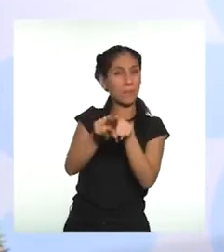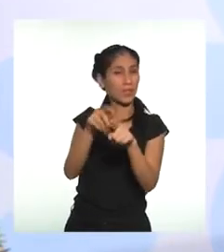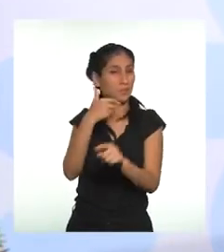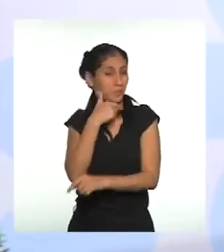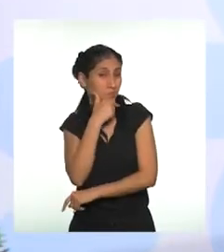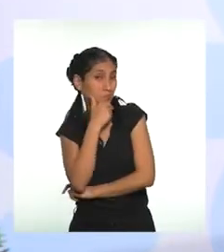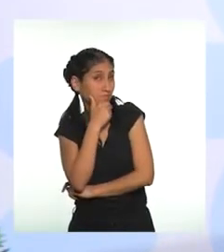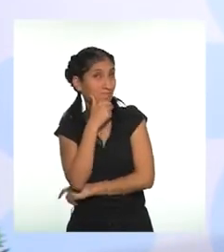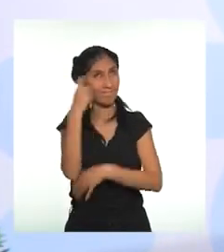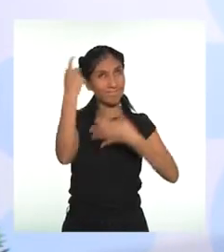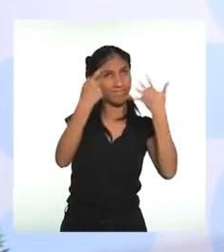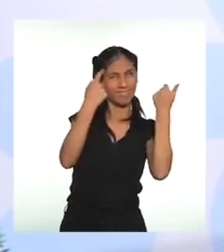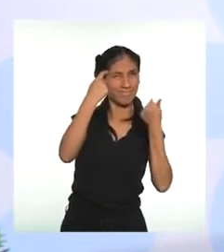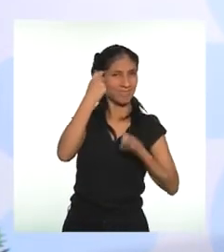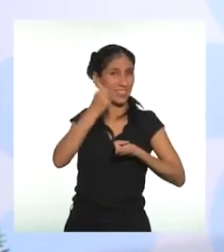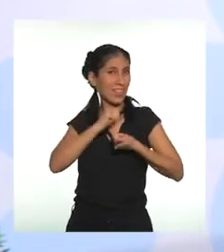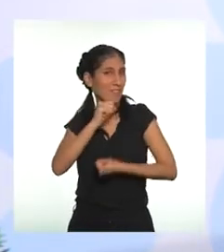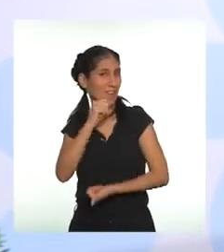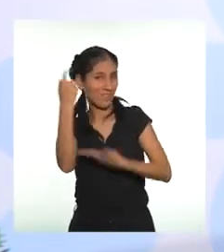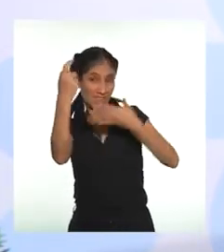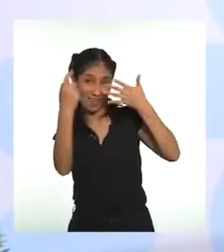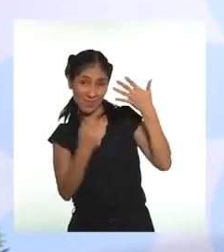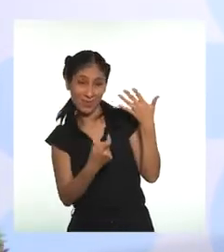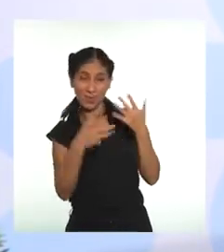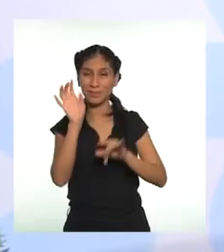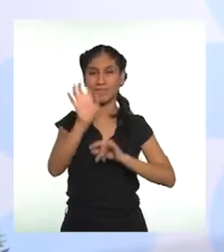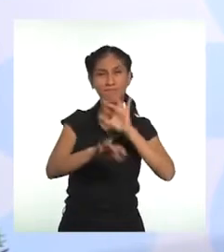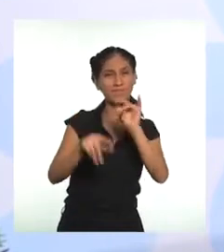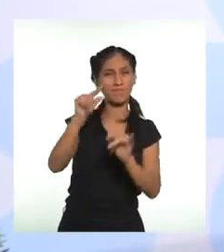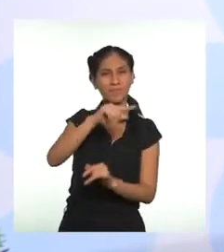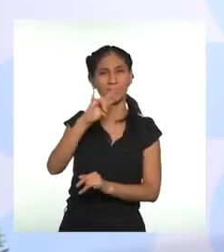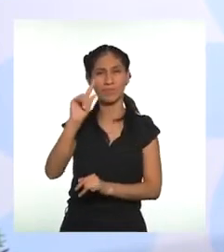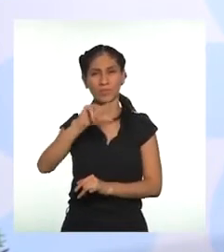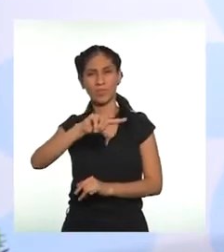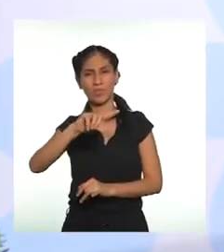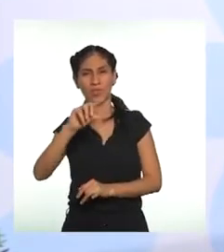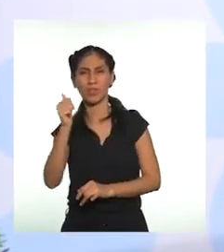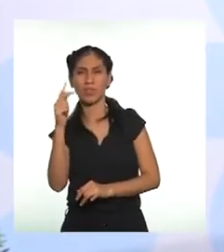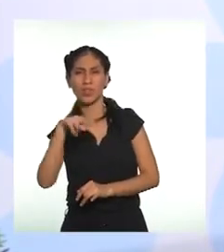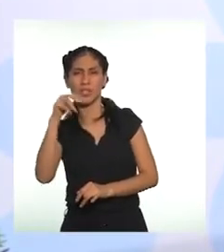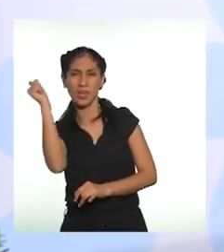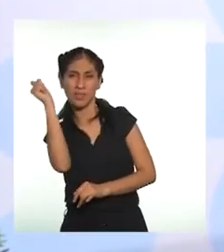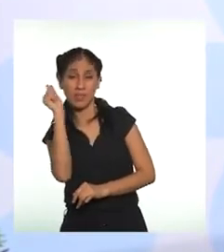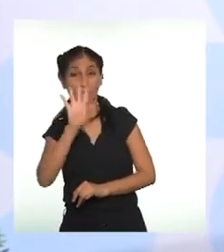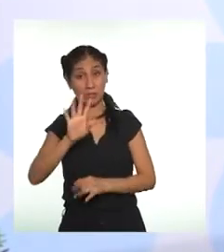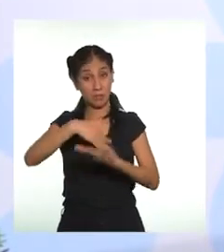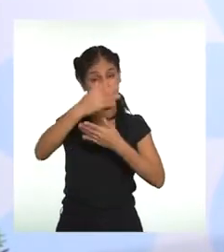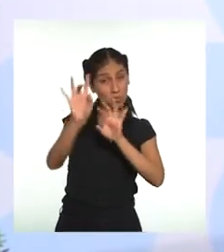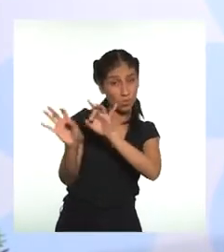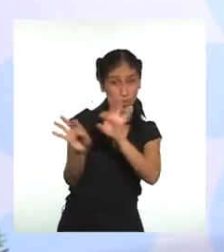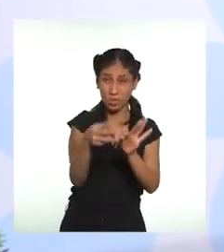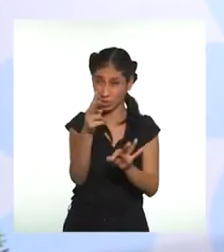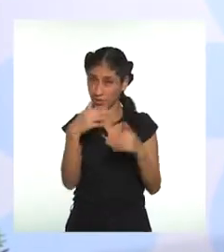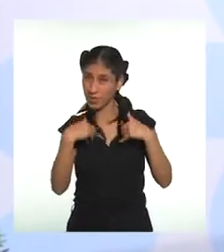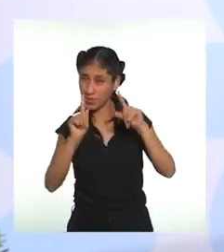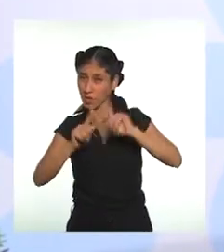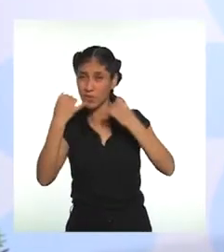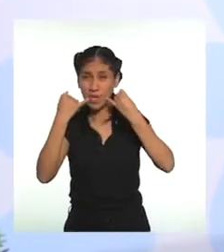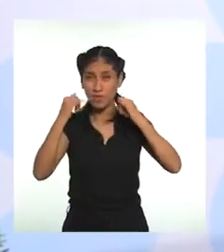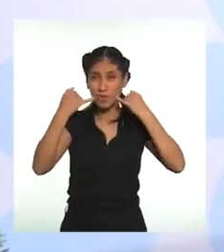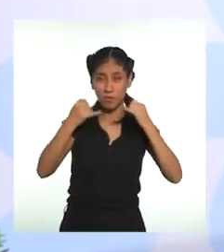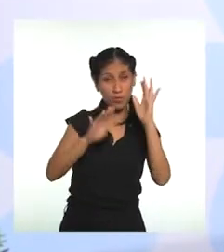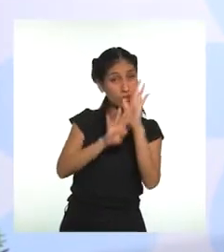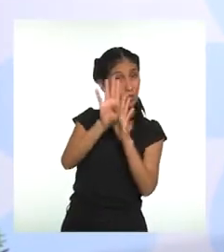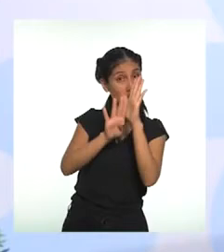también cuestiones pendientes. Googleana, quizá en tu data puedas tener alguna